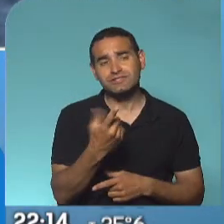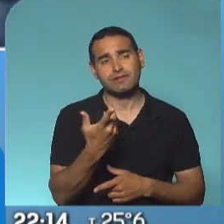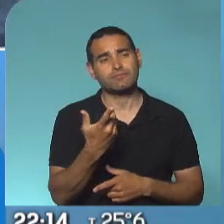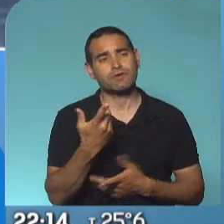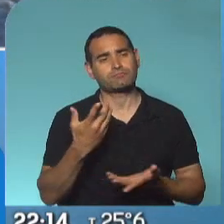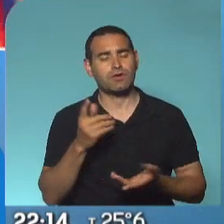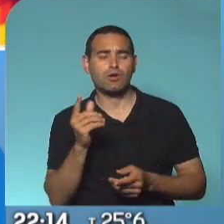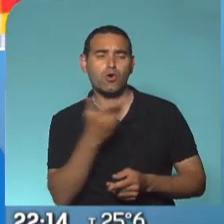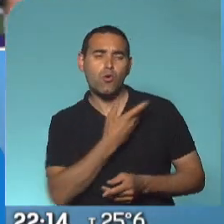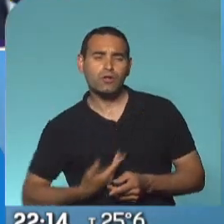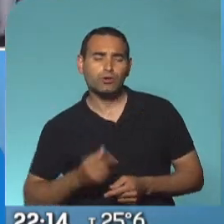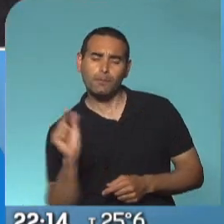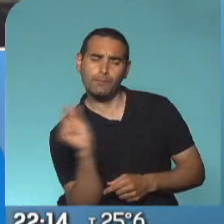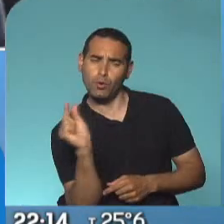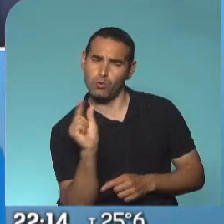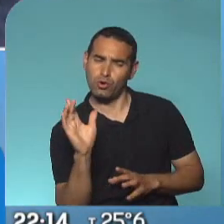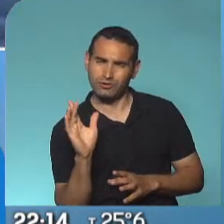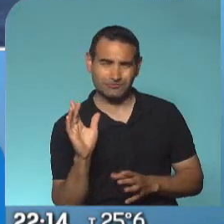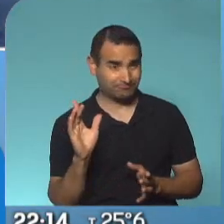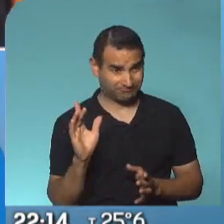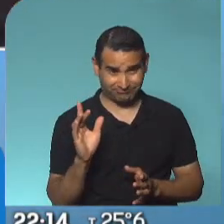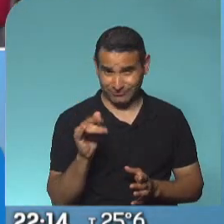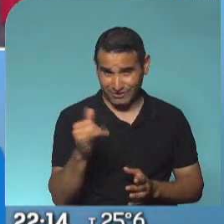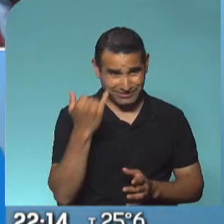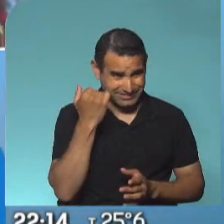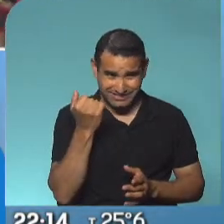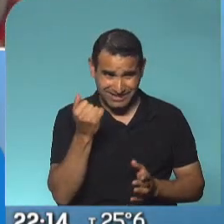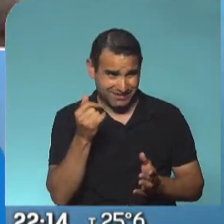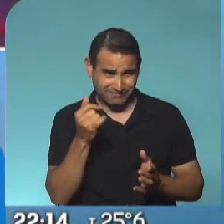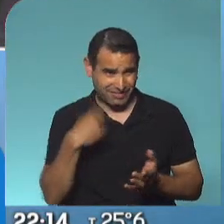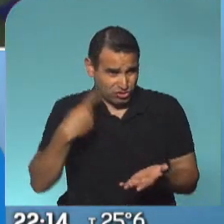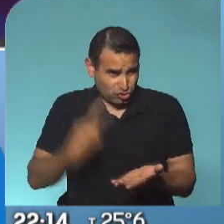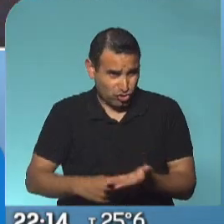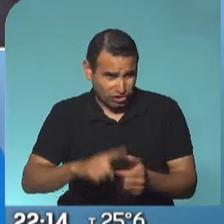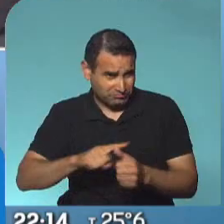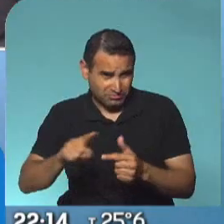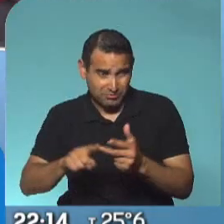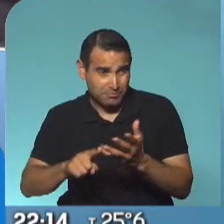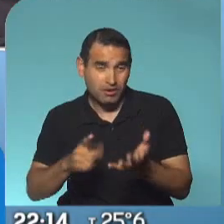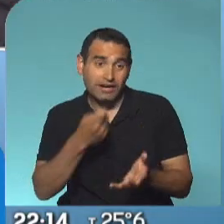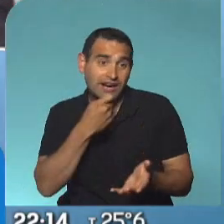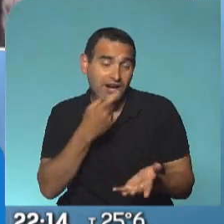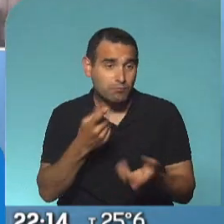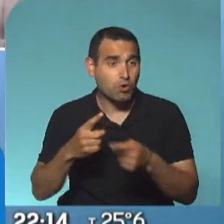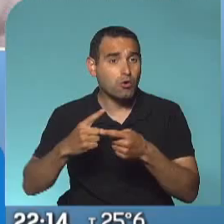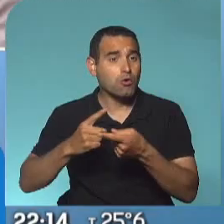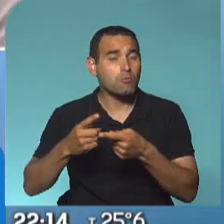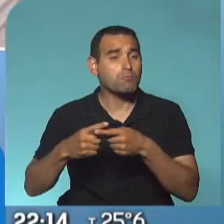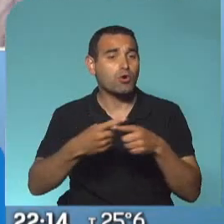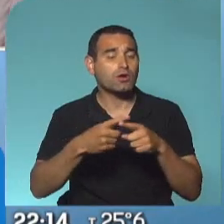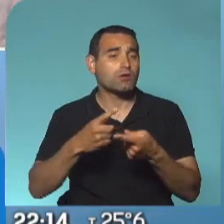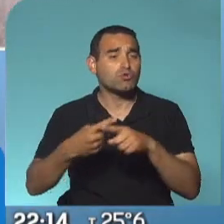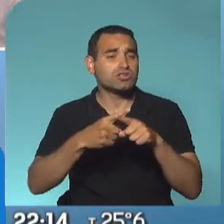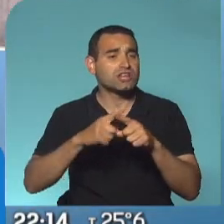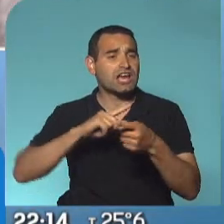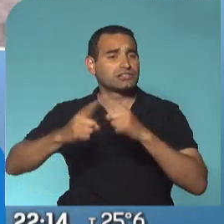de transitoriedad. Sin embargo, han tomado políticas que pretenden redefinir, por ejemplo, la política exterior de Bolivia, ¿no?